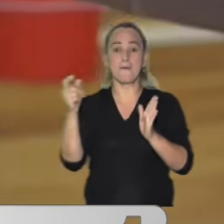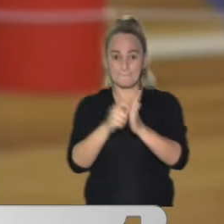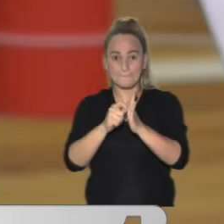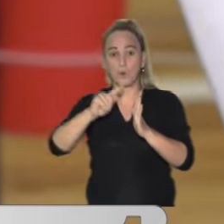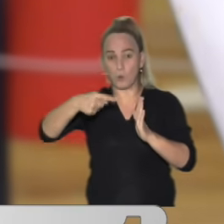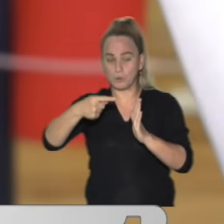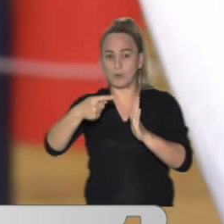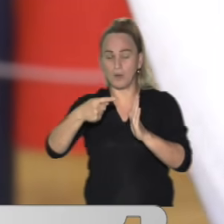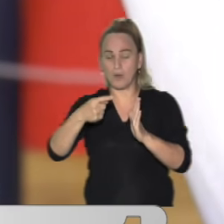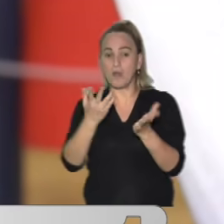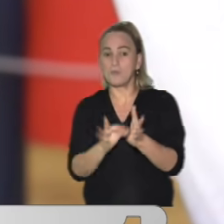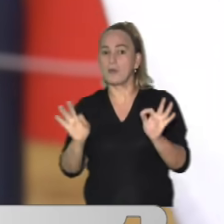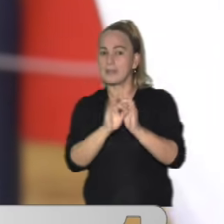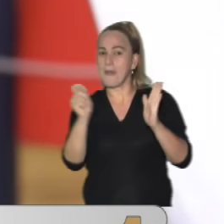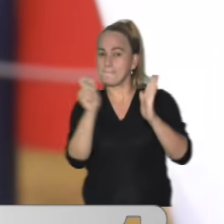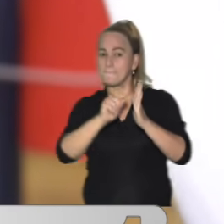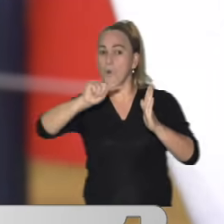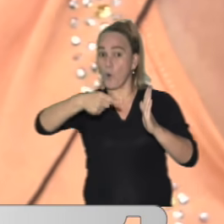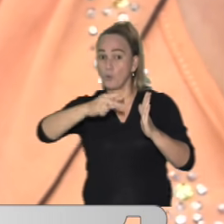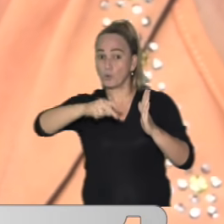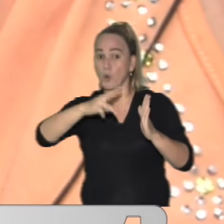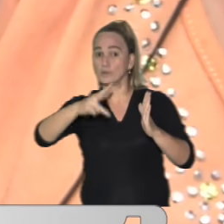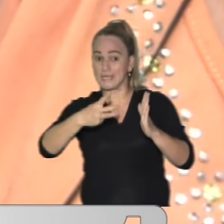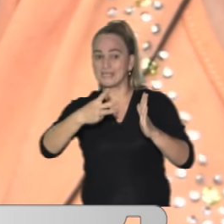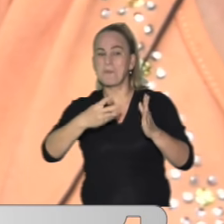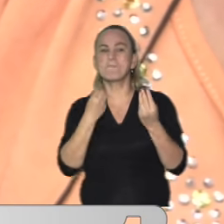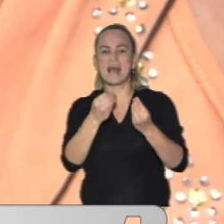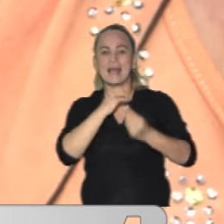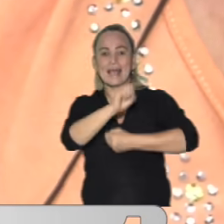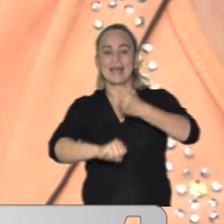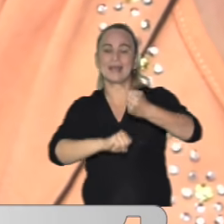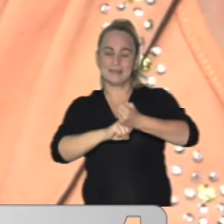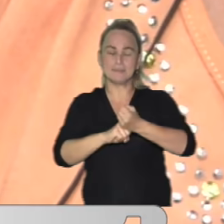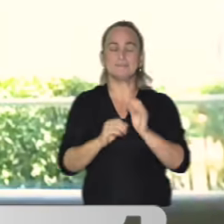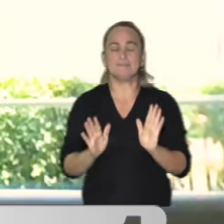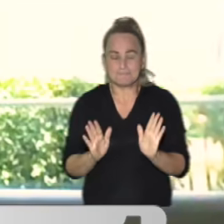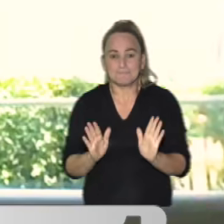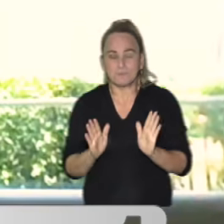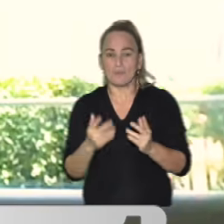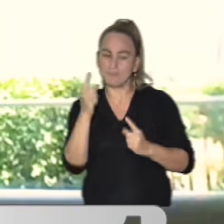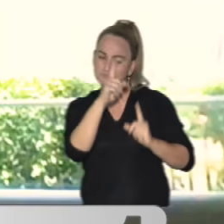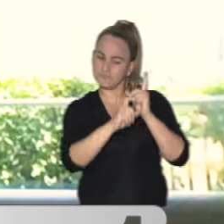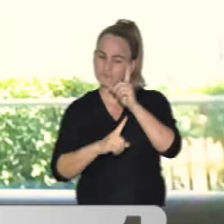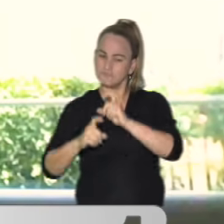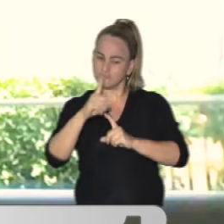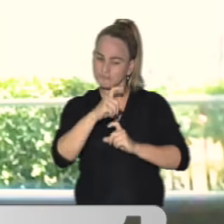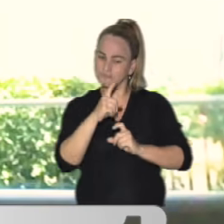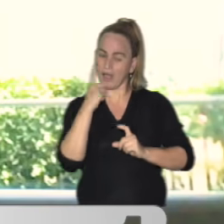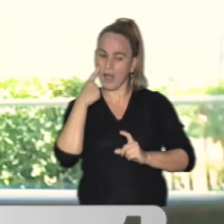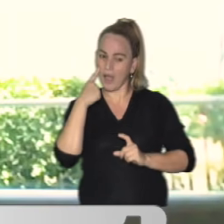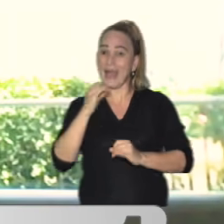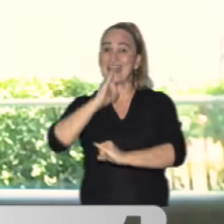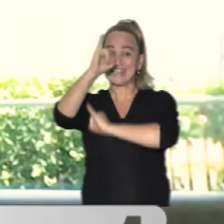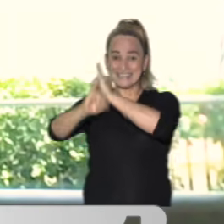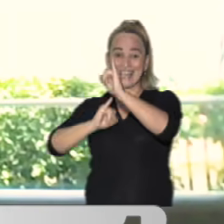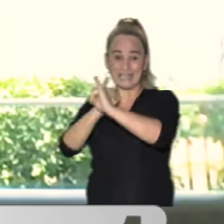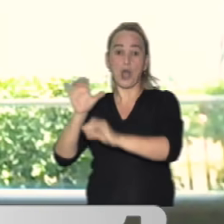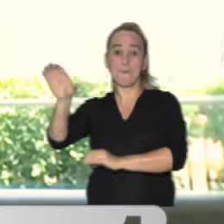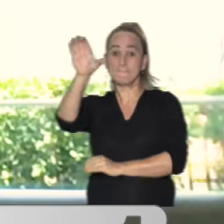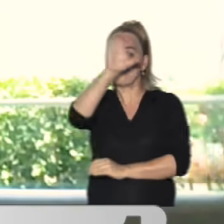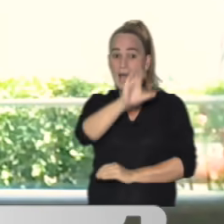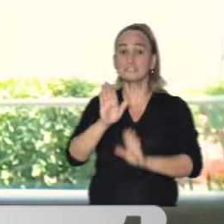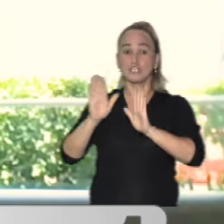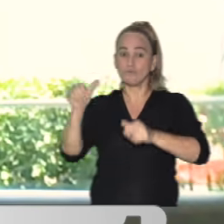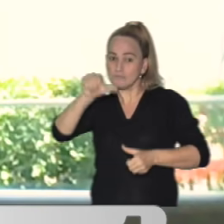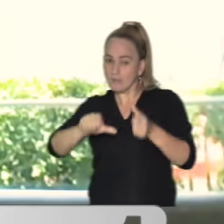esa razón sea necesaria una tercera dosis como refuerzo. Estamos analizando toda la información, la literatura internacional